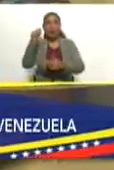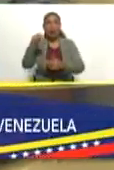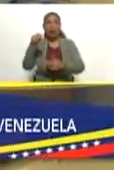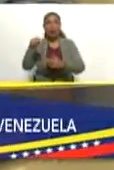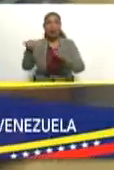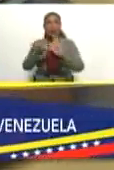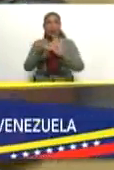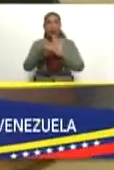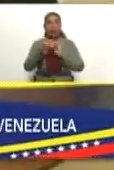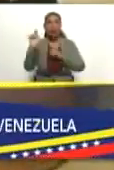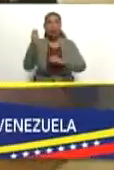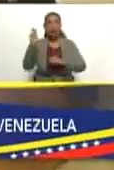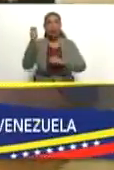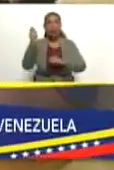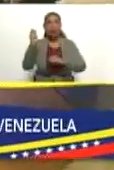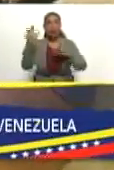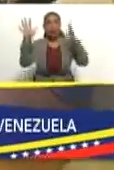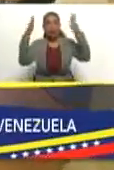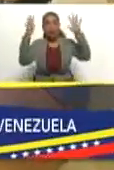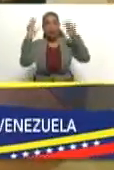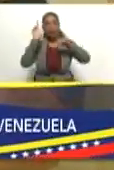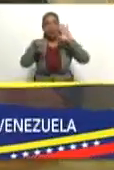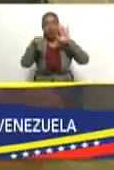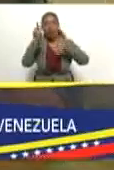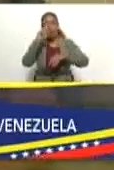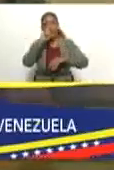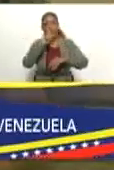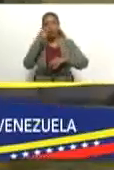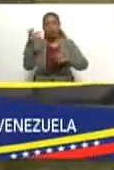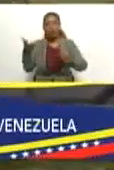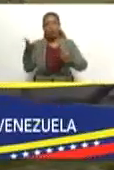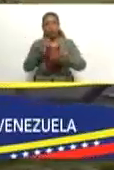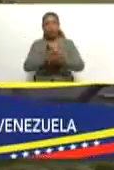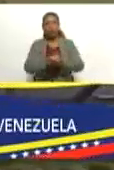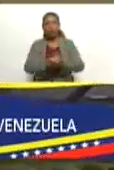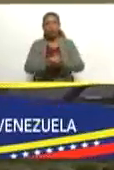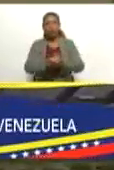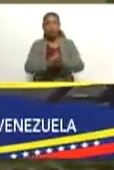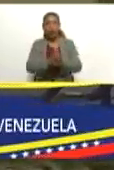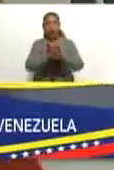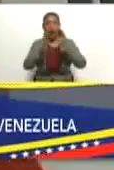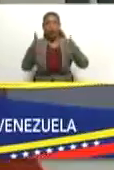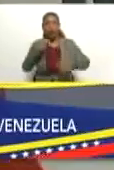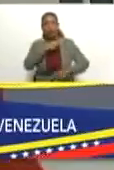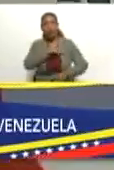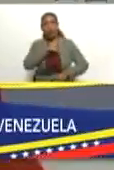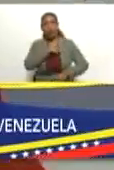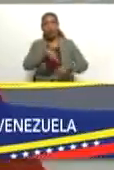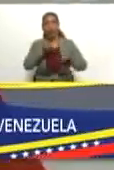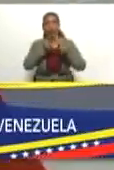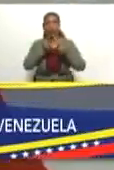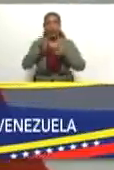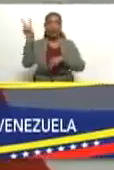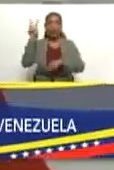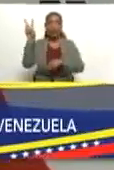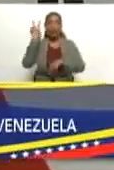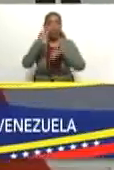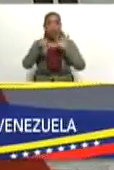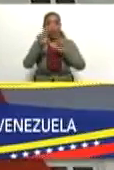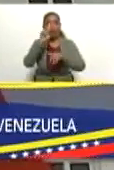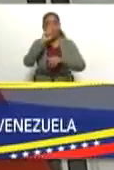Tuy a celebrar los 12 años de la gran misión Vivienda Venezuela. 12 años